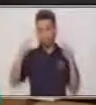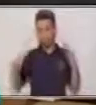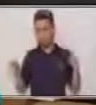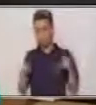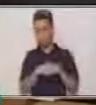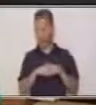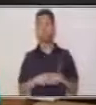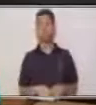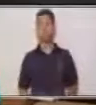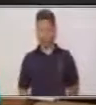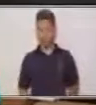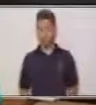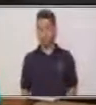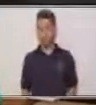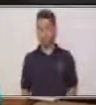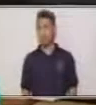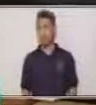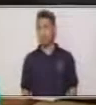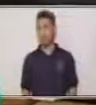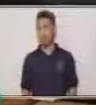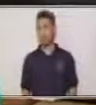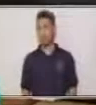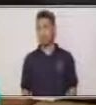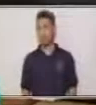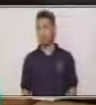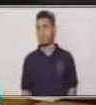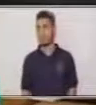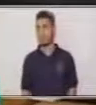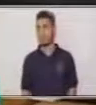de los lados de nuestro triángulo.